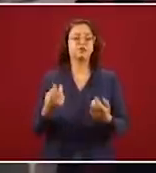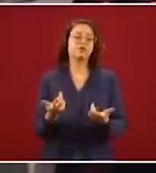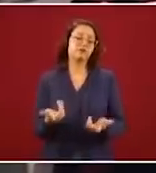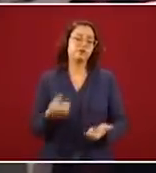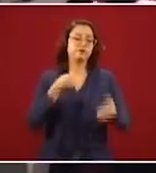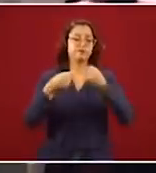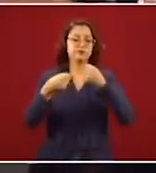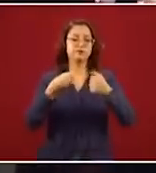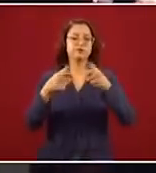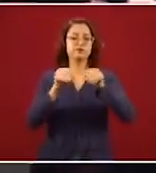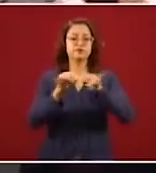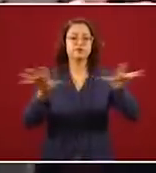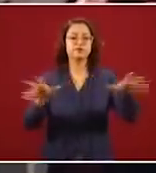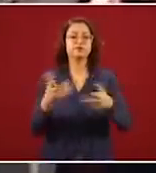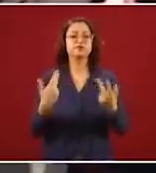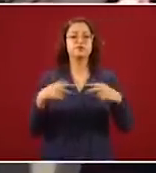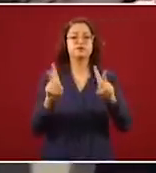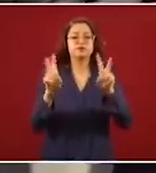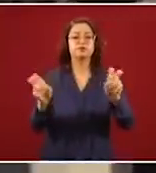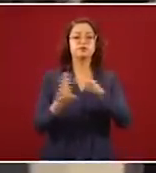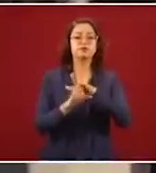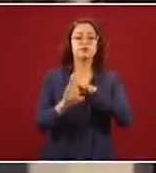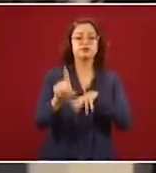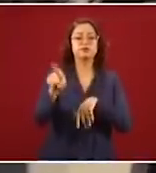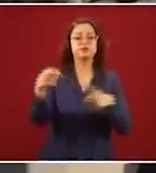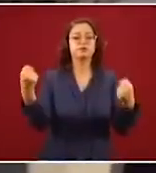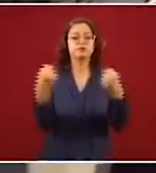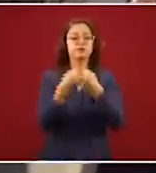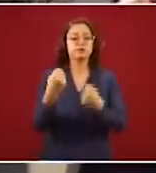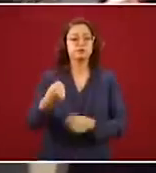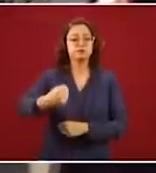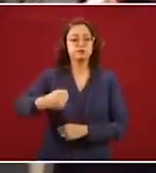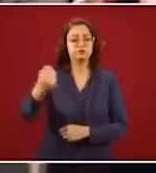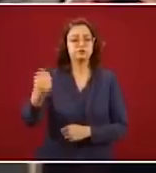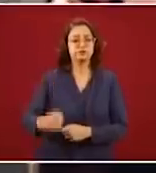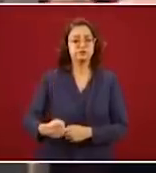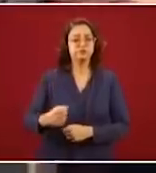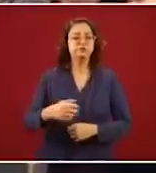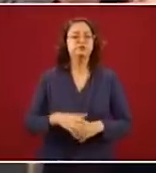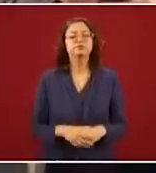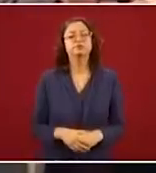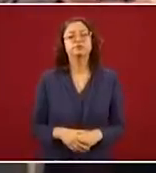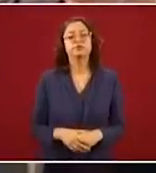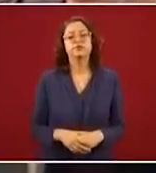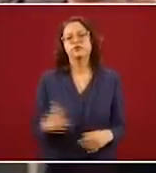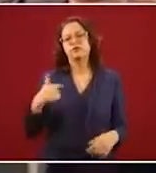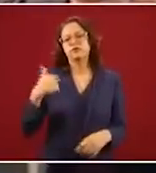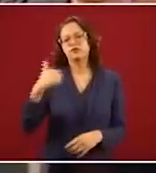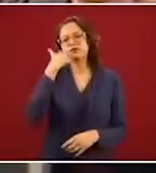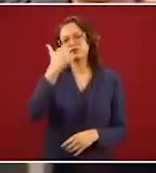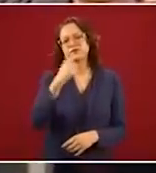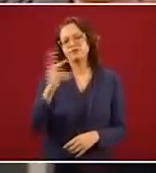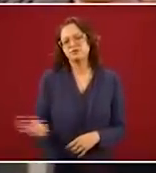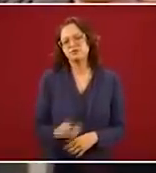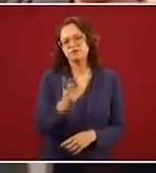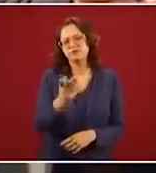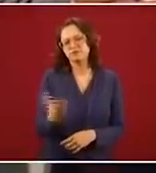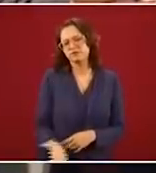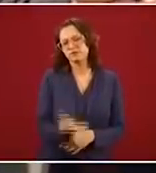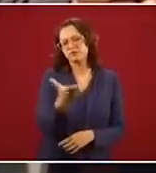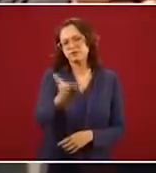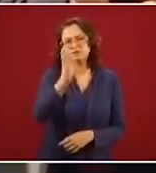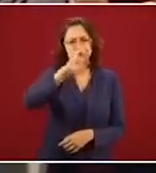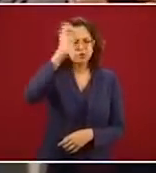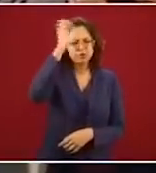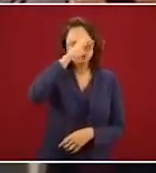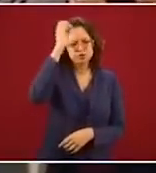lo ocurrido con el tema migratorio en la frontera sur. Me gustaría preguntarle nada más cuál es su opinión sobre lo